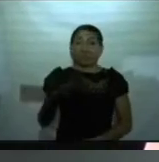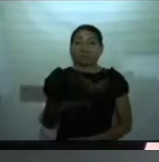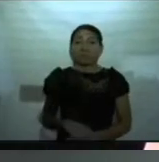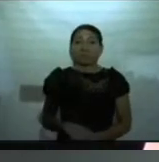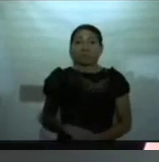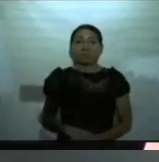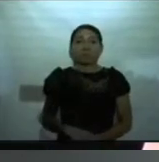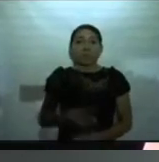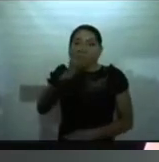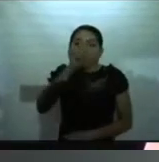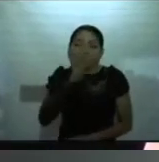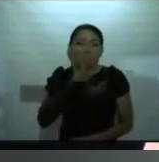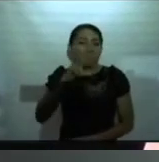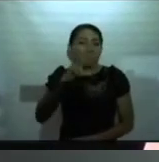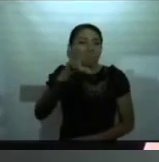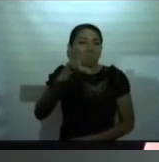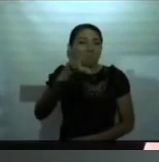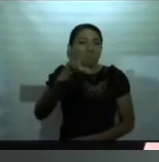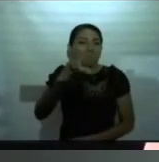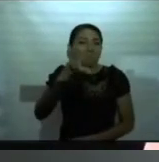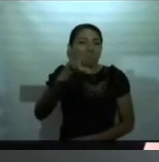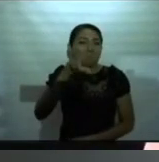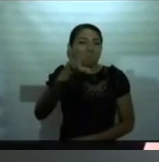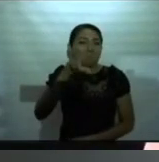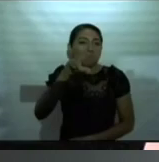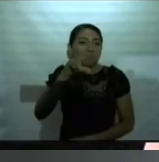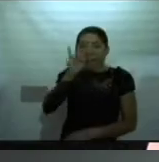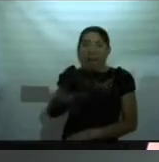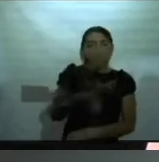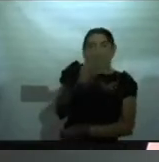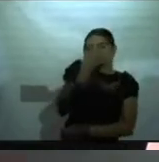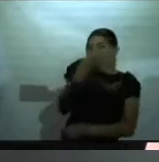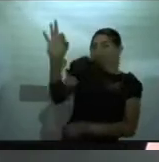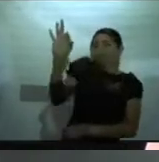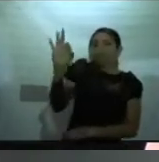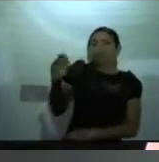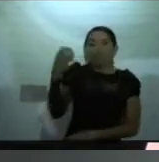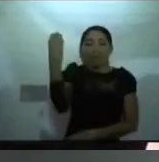no mentimos y nunca vamos a traicionar al pueblo de Oaxaca ni al pueblo.